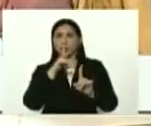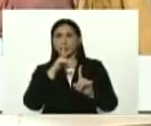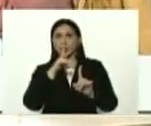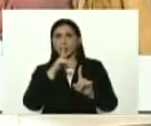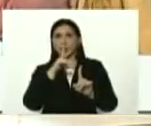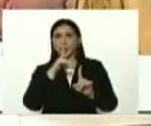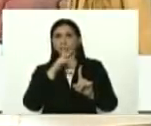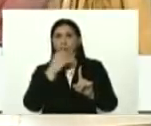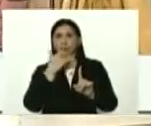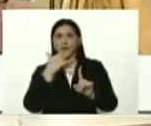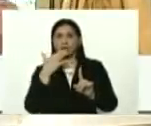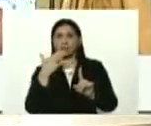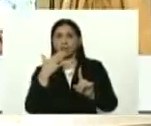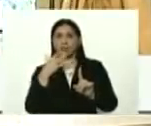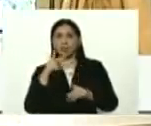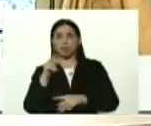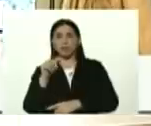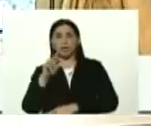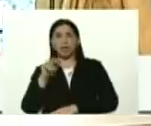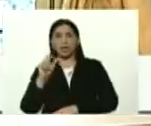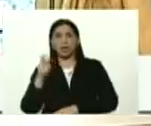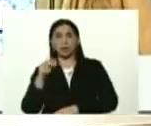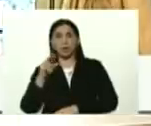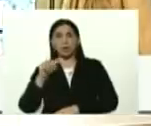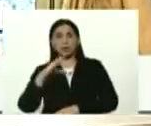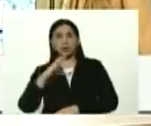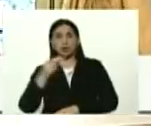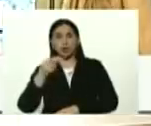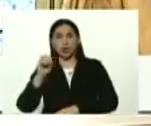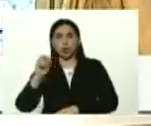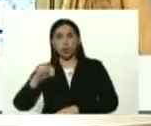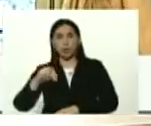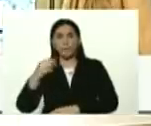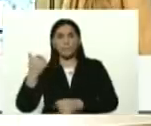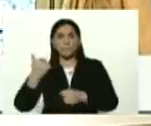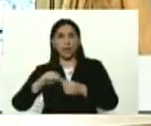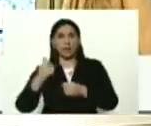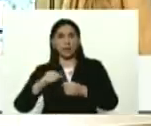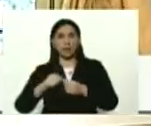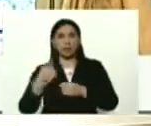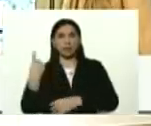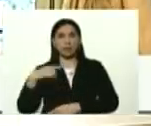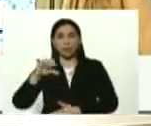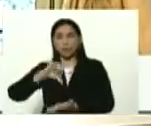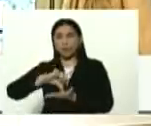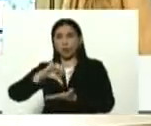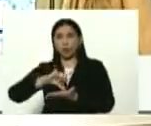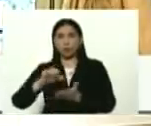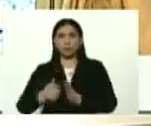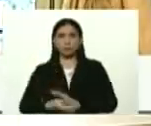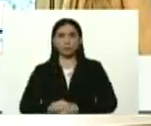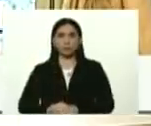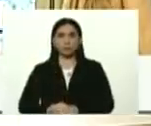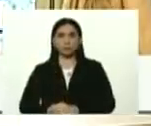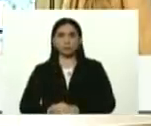Por el corredor Paraguachón-Maracaibo. Allí